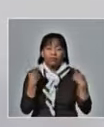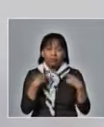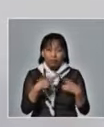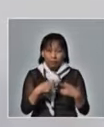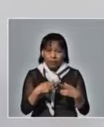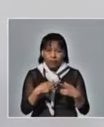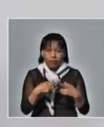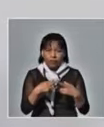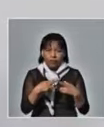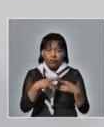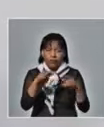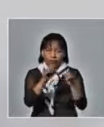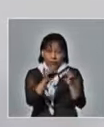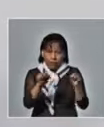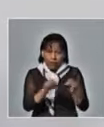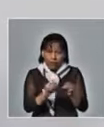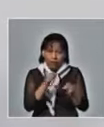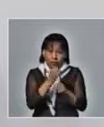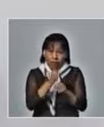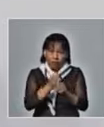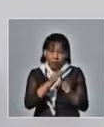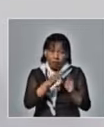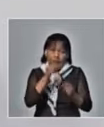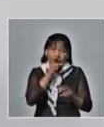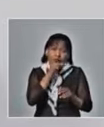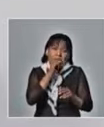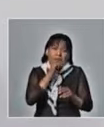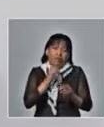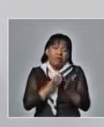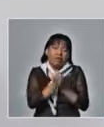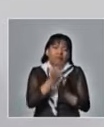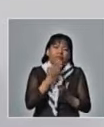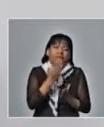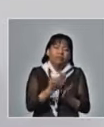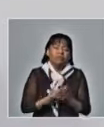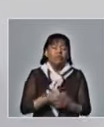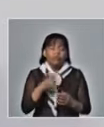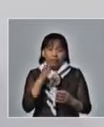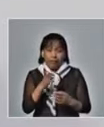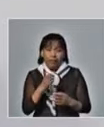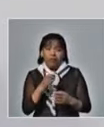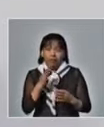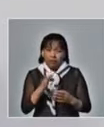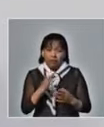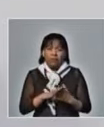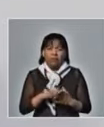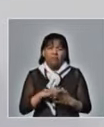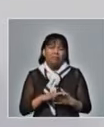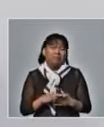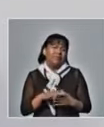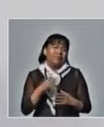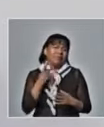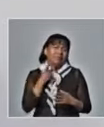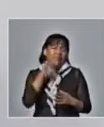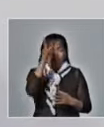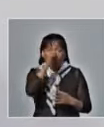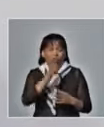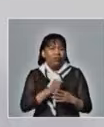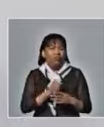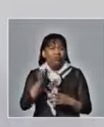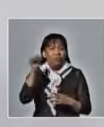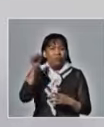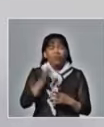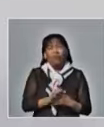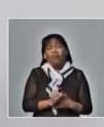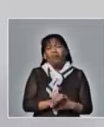las aulas, con información para que los papás puedan tomar buenas decisiones. Es lo que merecemos. Más allá de acuerdos políticos con los sindicatos,